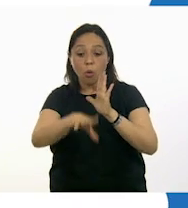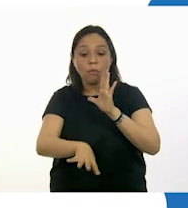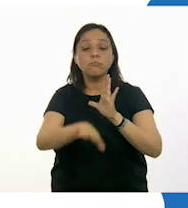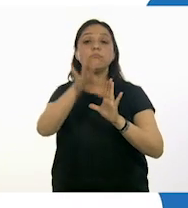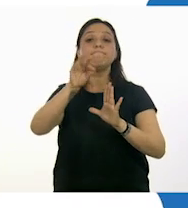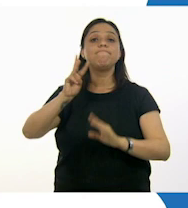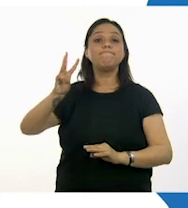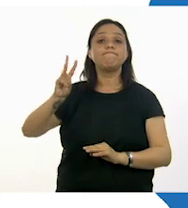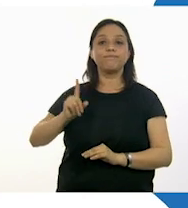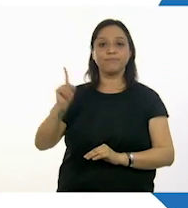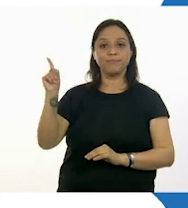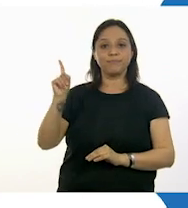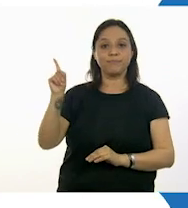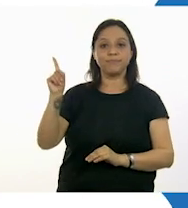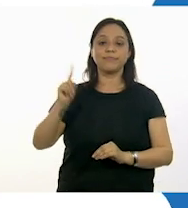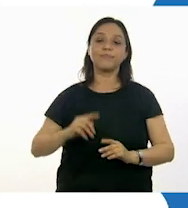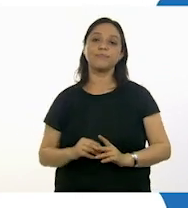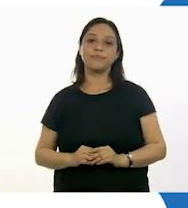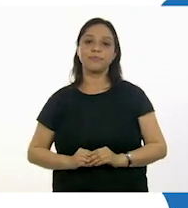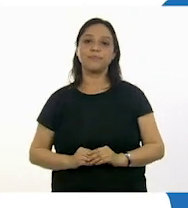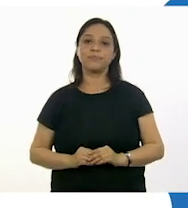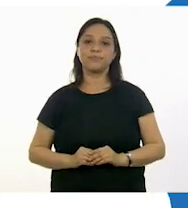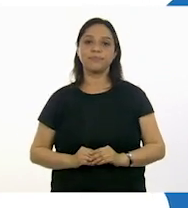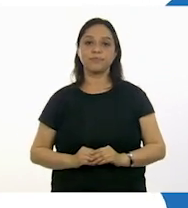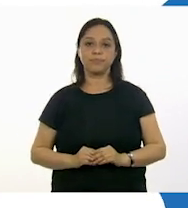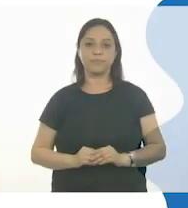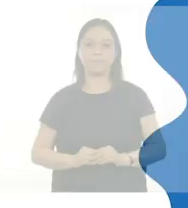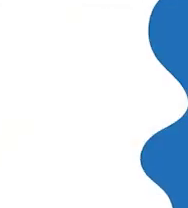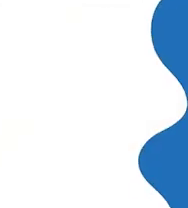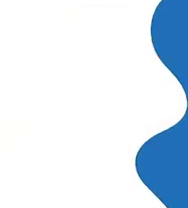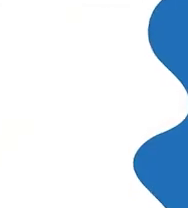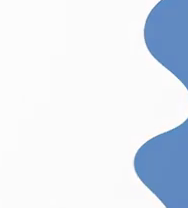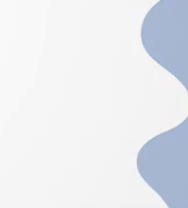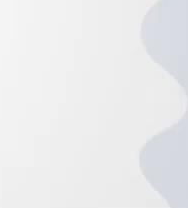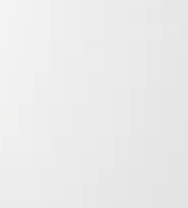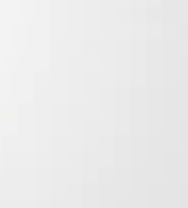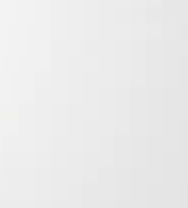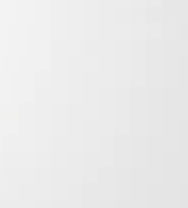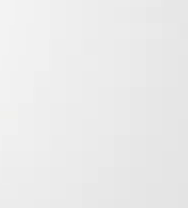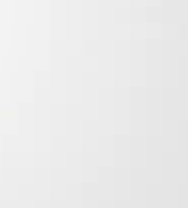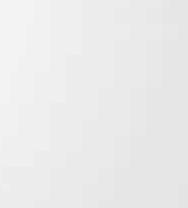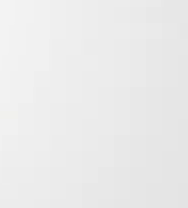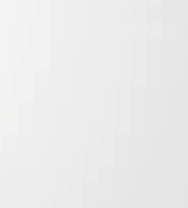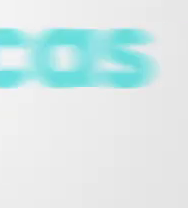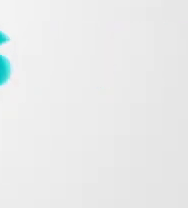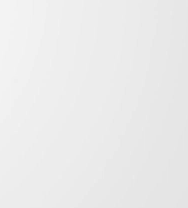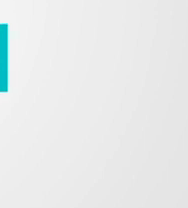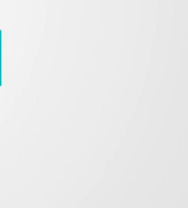encontrar en la siguiente liga, aprendeencasa.cep.gob.mx.